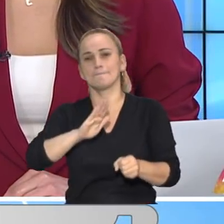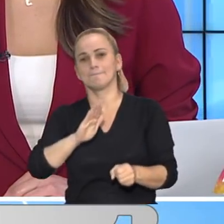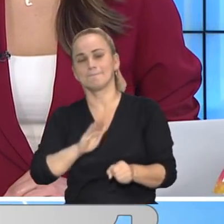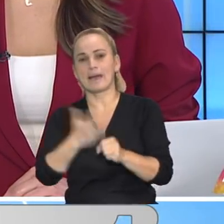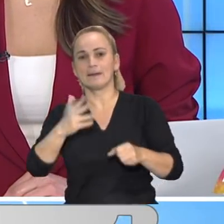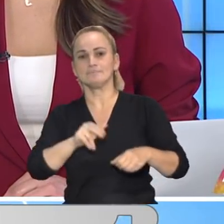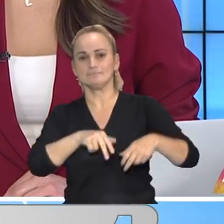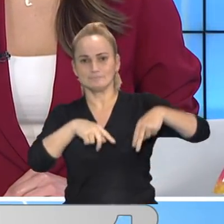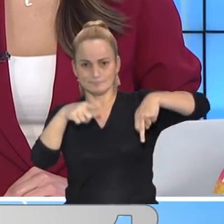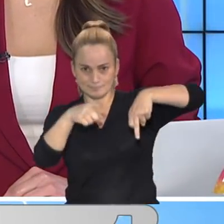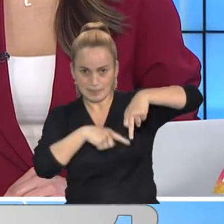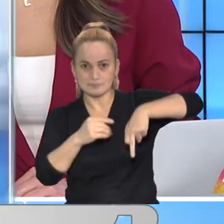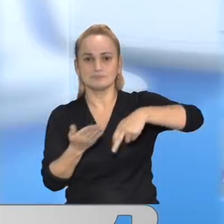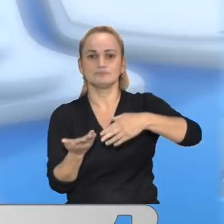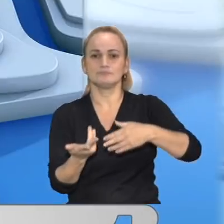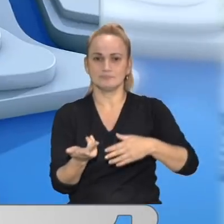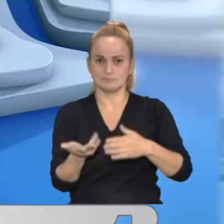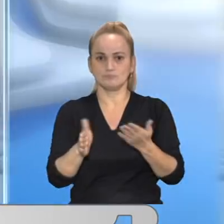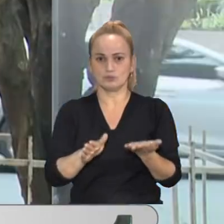Sebastián, buenas tardes.